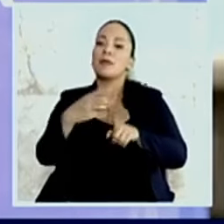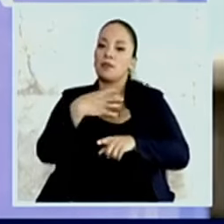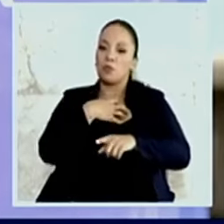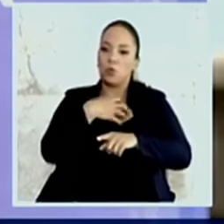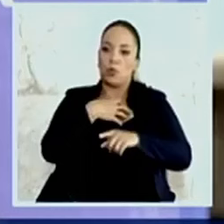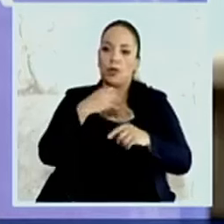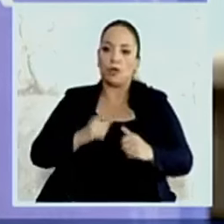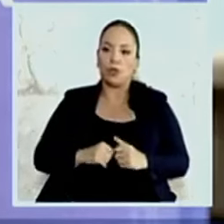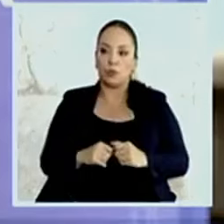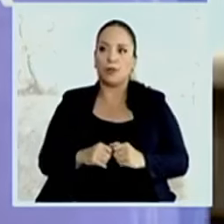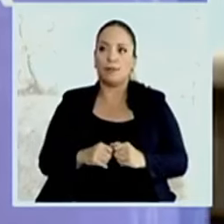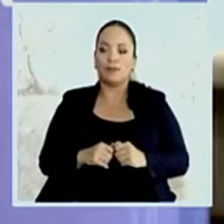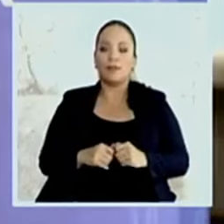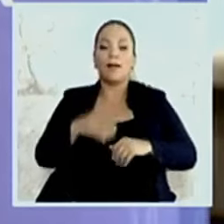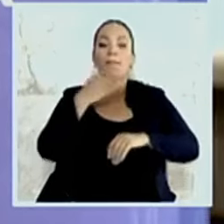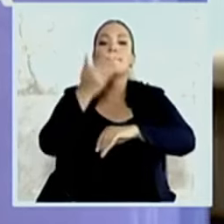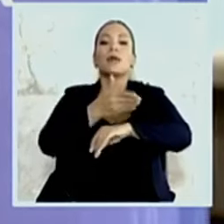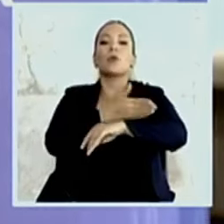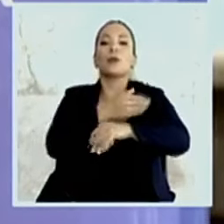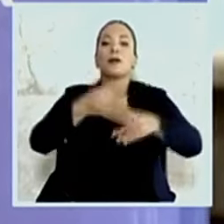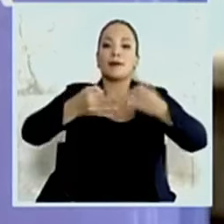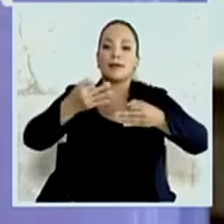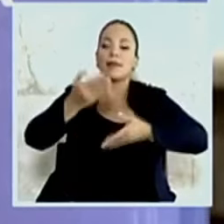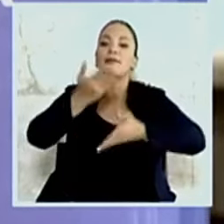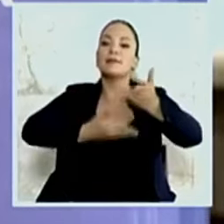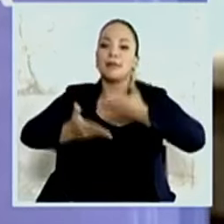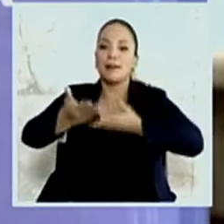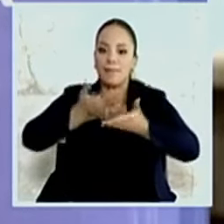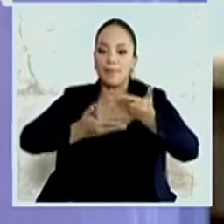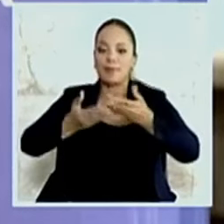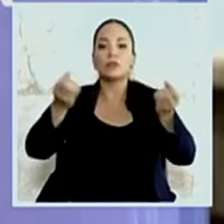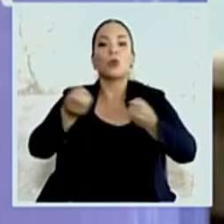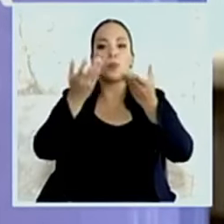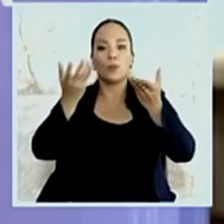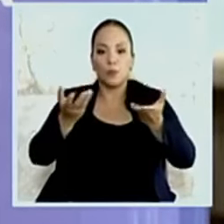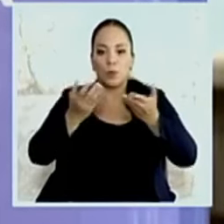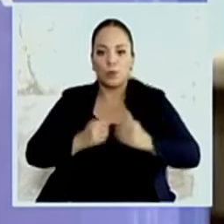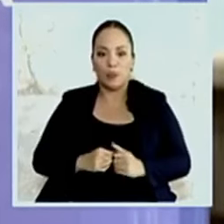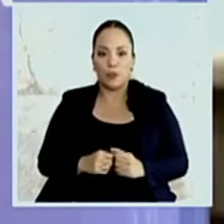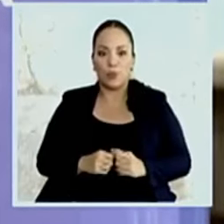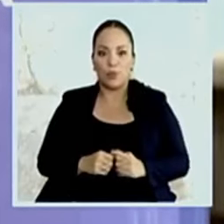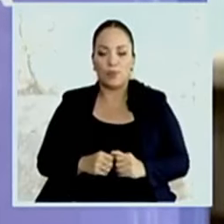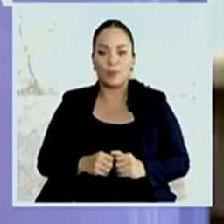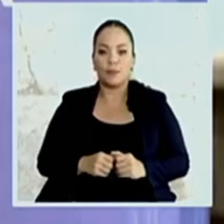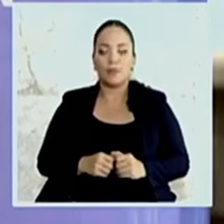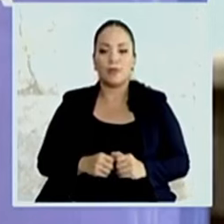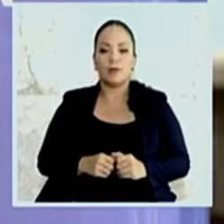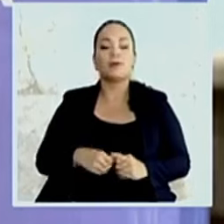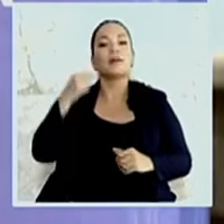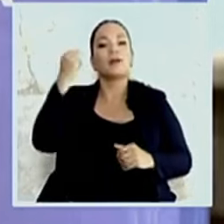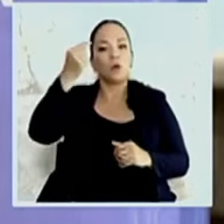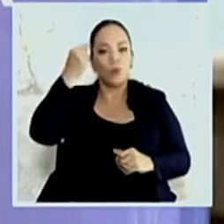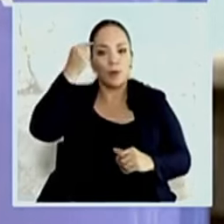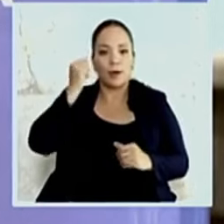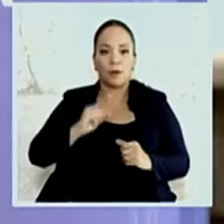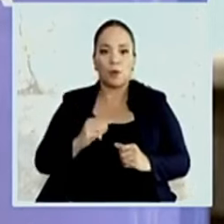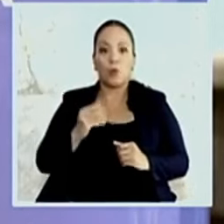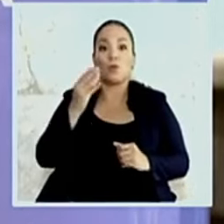general, ustedes son clientes, pero más que clientes son dueños.